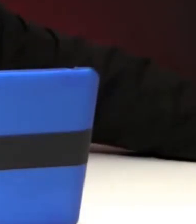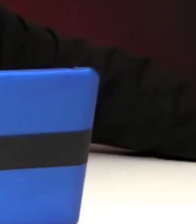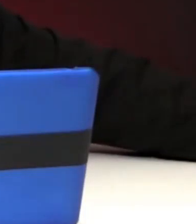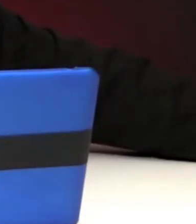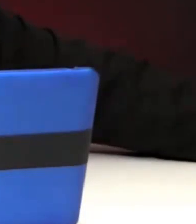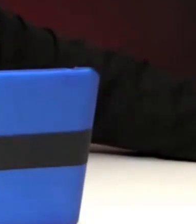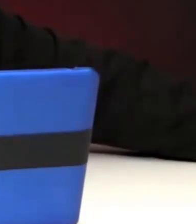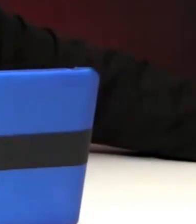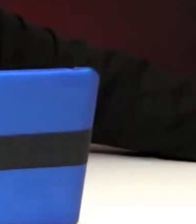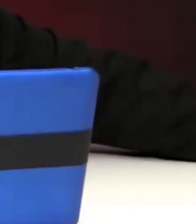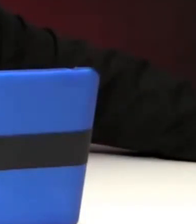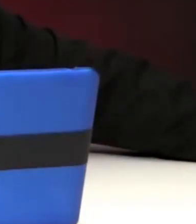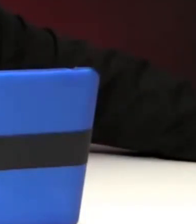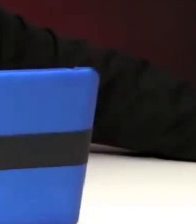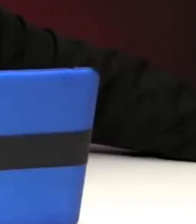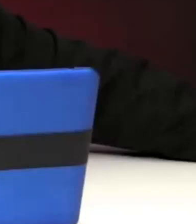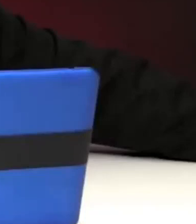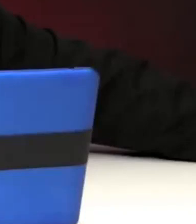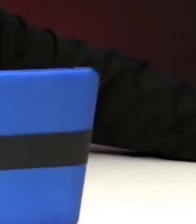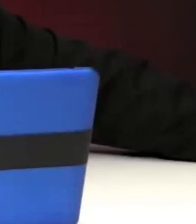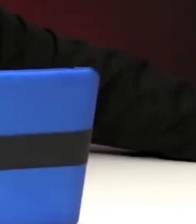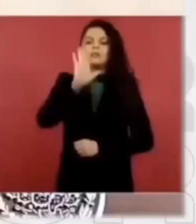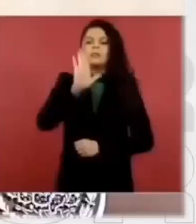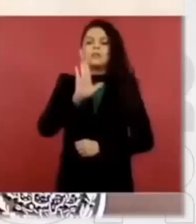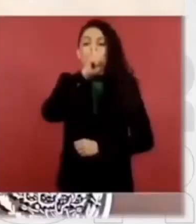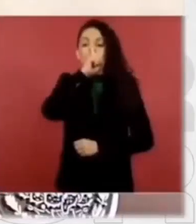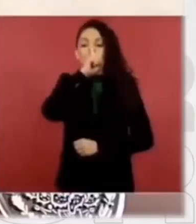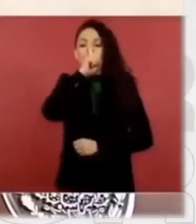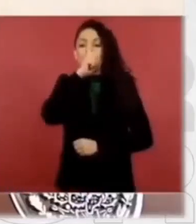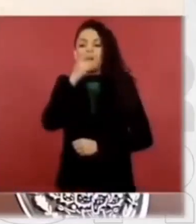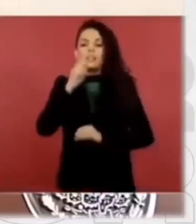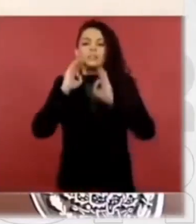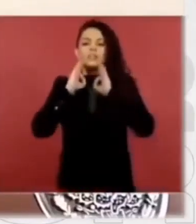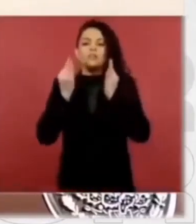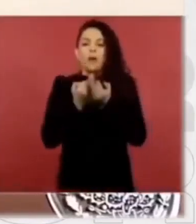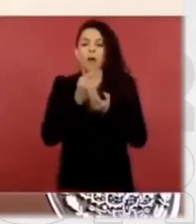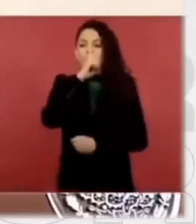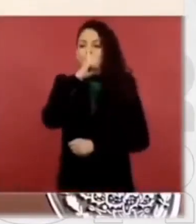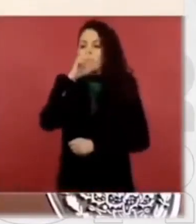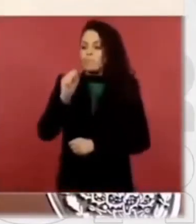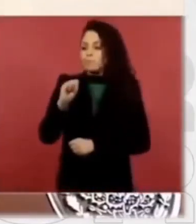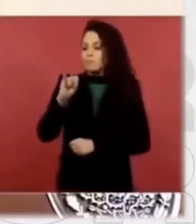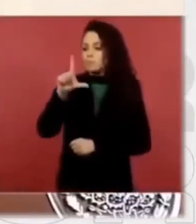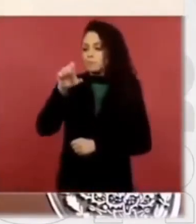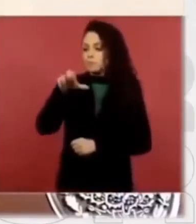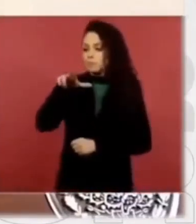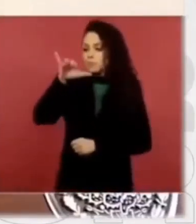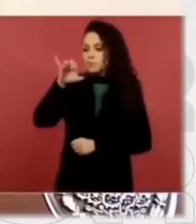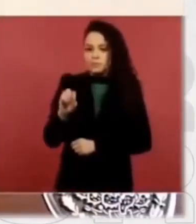sus estructuras a los neoliberales. En el fondo, es decir,